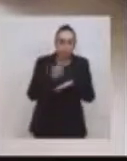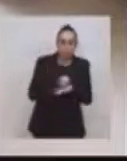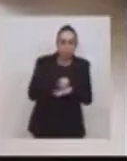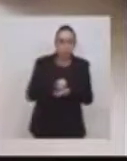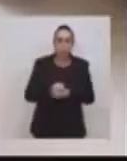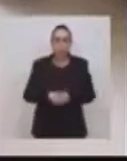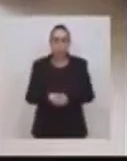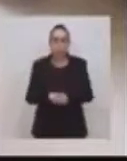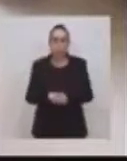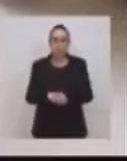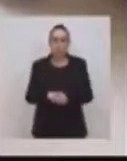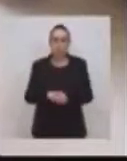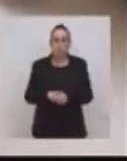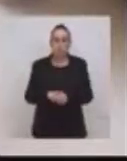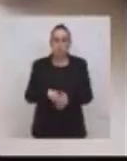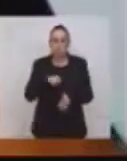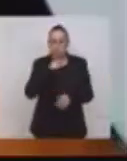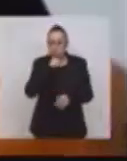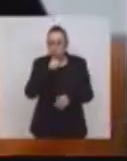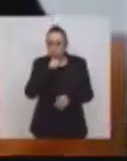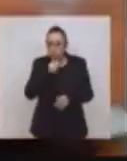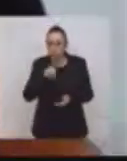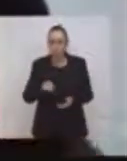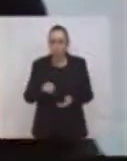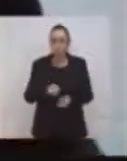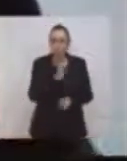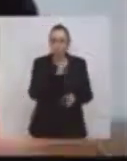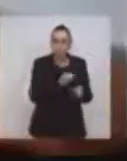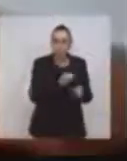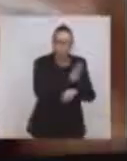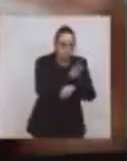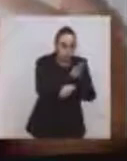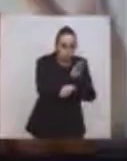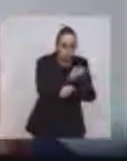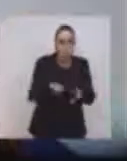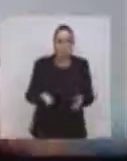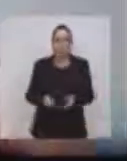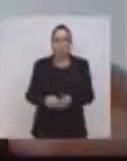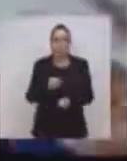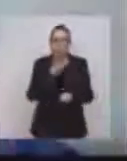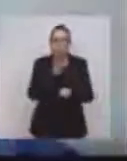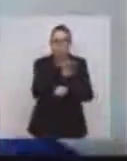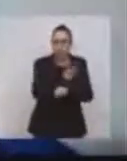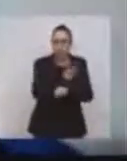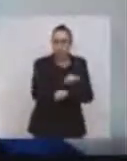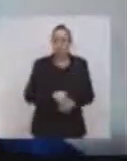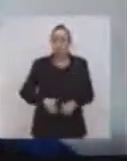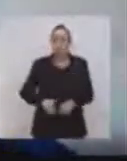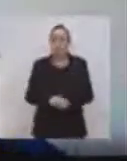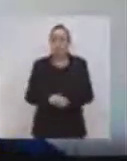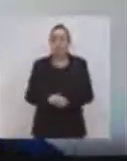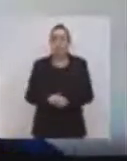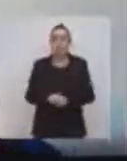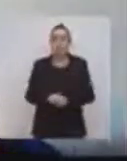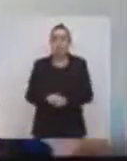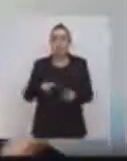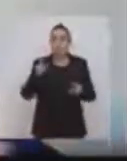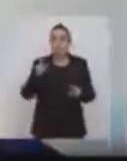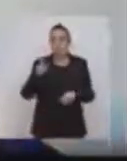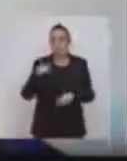a mi hijo o a la persona a la que estoy cuidando. De hacer mis talleres, de hacer entrevistas, de hablar con los pacientes,